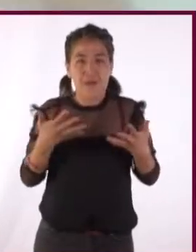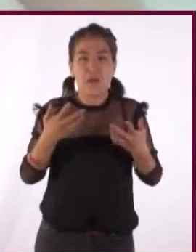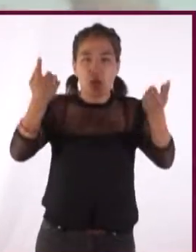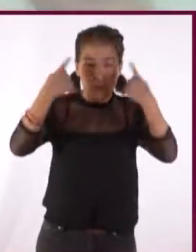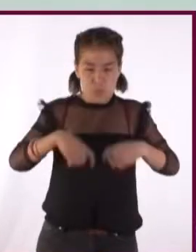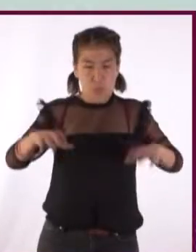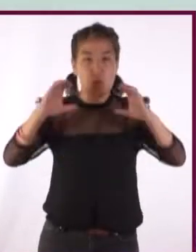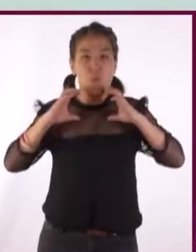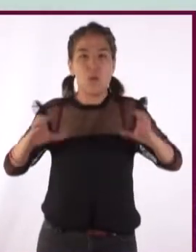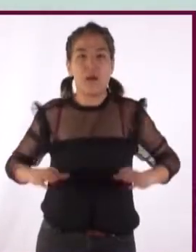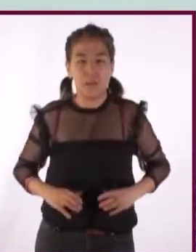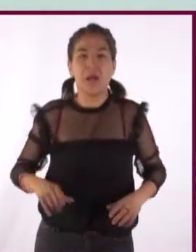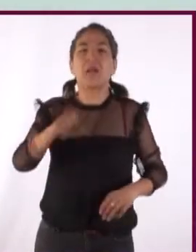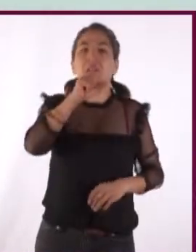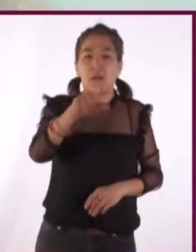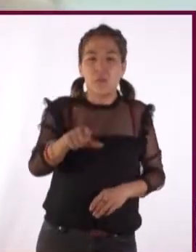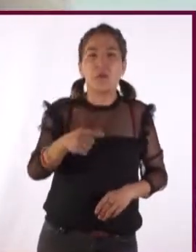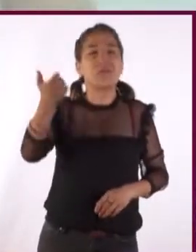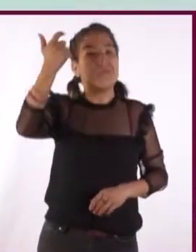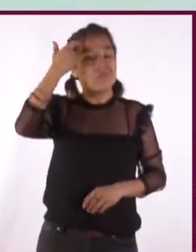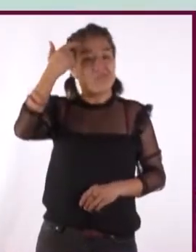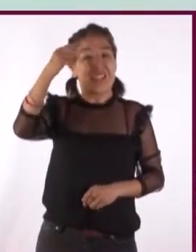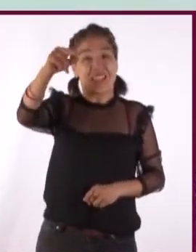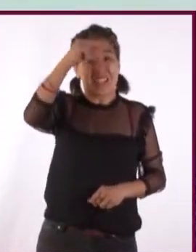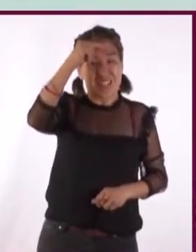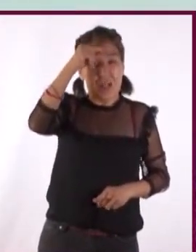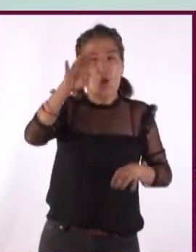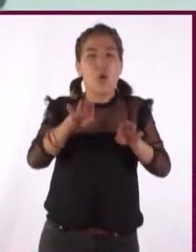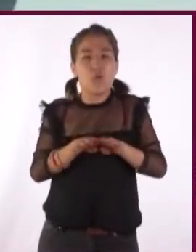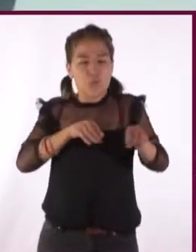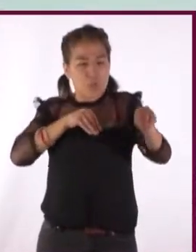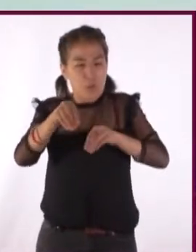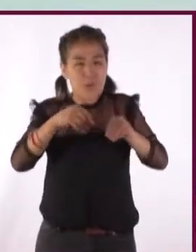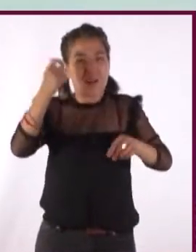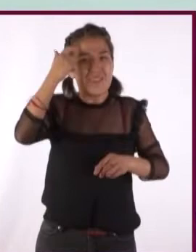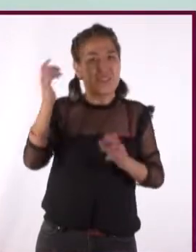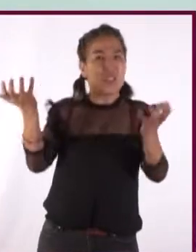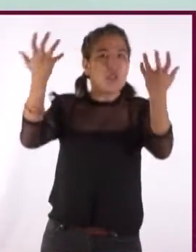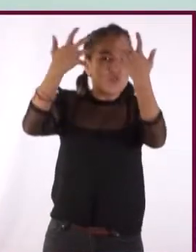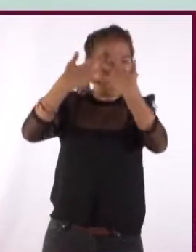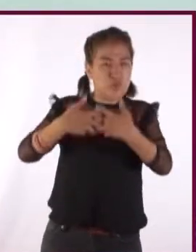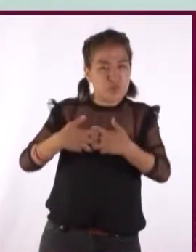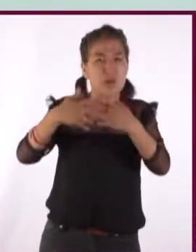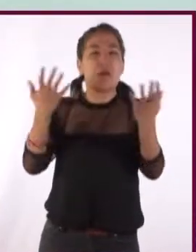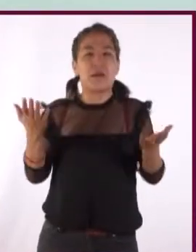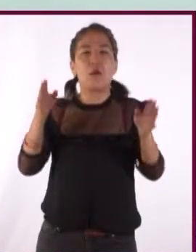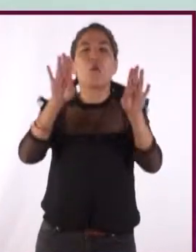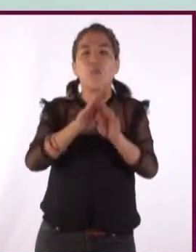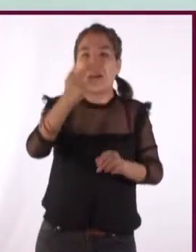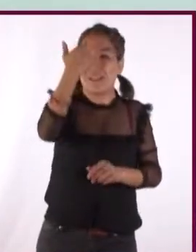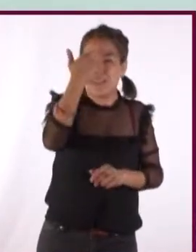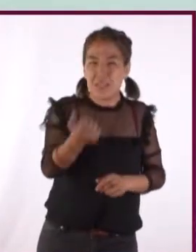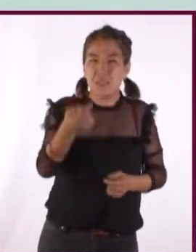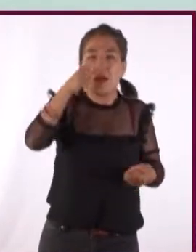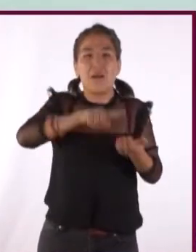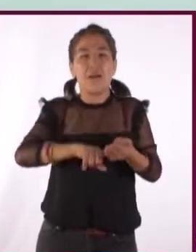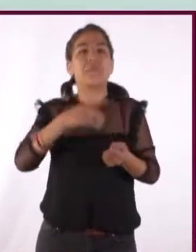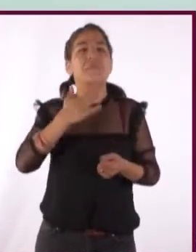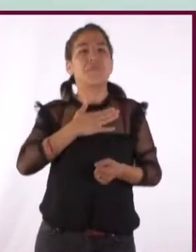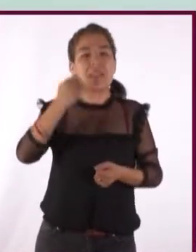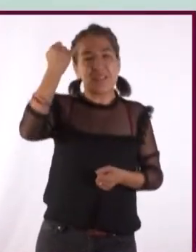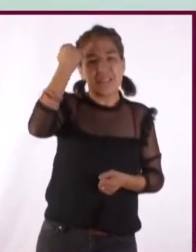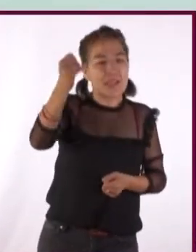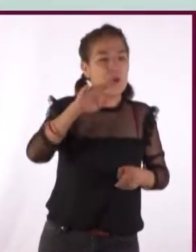físicamente, pero también moverme intelectualmente y tener diversas perspectivas, pues hace que tenga una visión más completa de